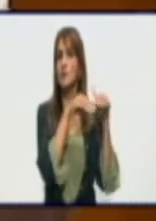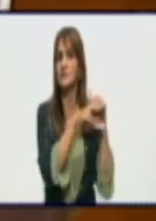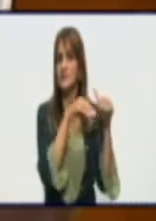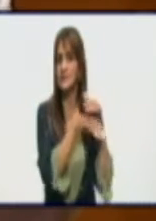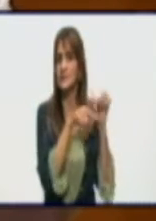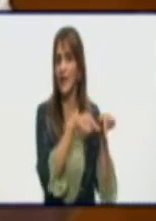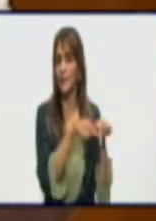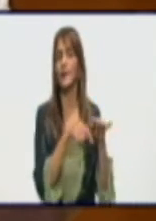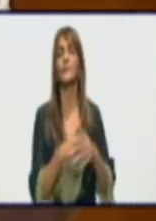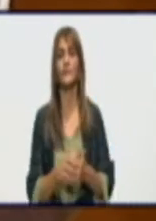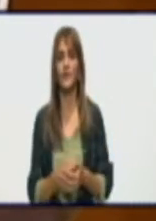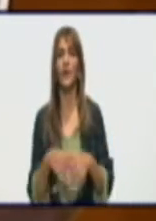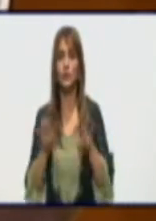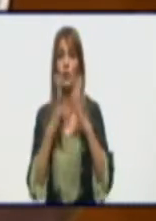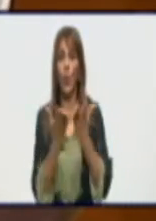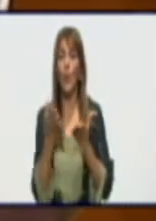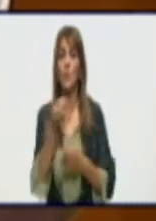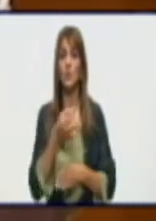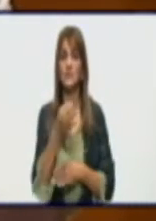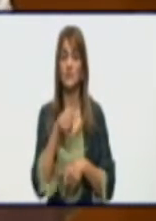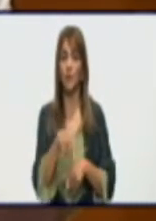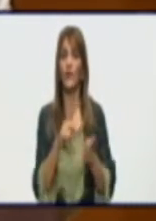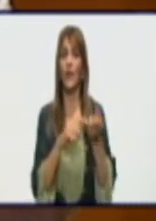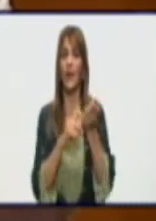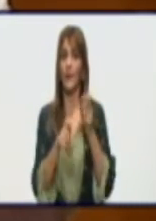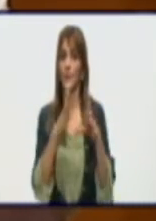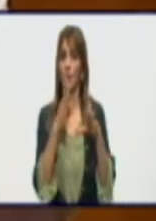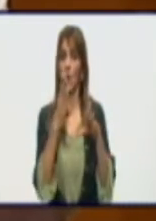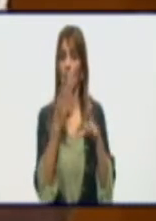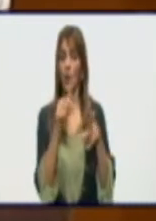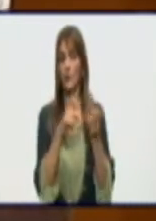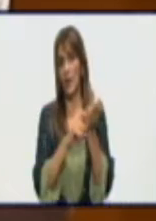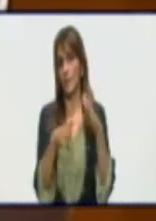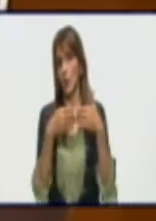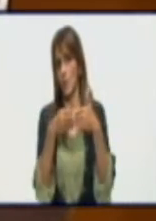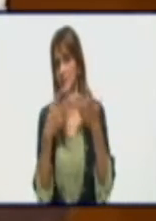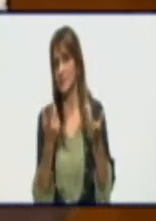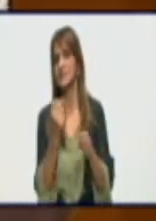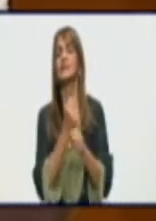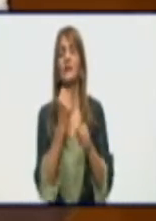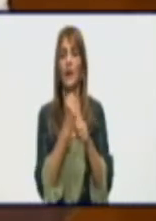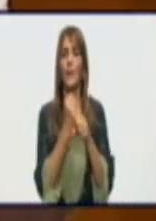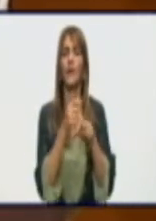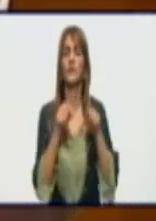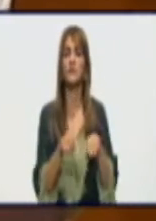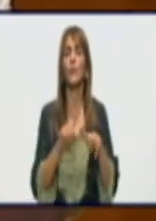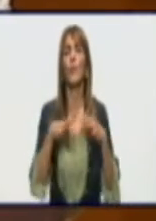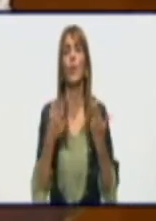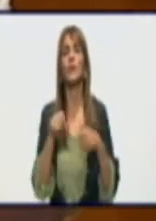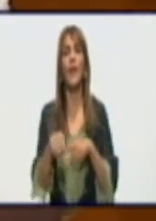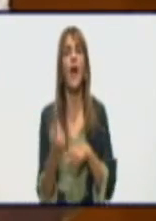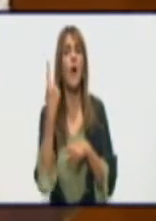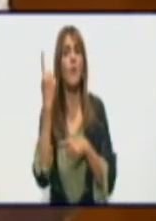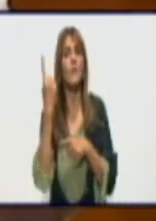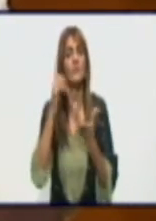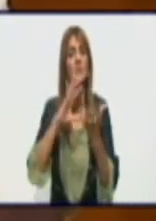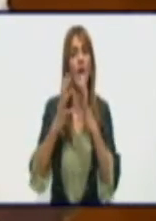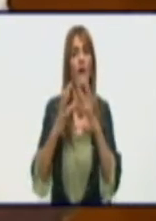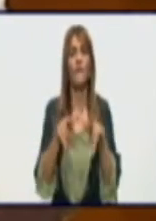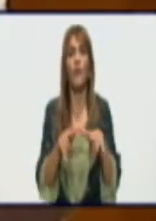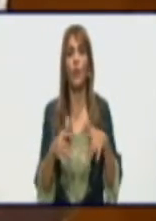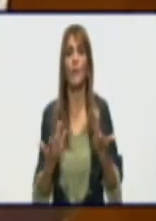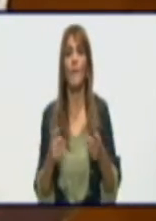los municipios de esta provincia, se está trabajando en base a potenciar ese tema. Porque es la única forma, en este momento, según la situación de